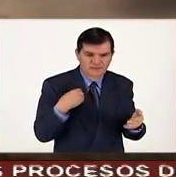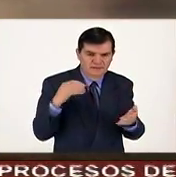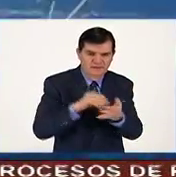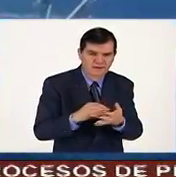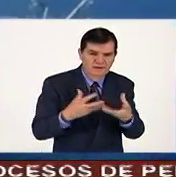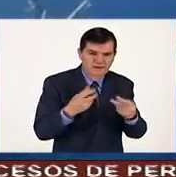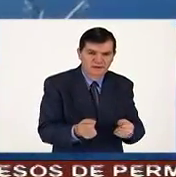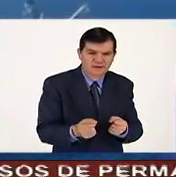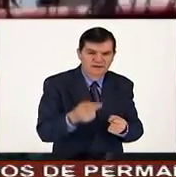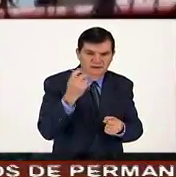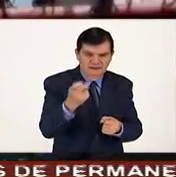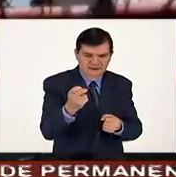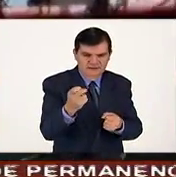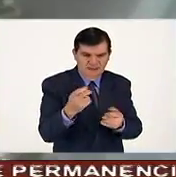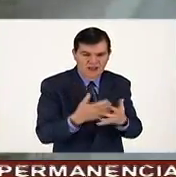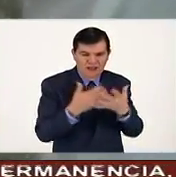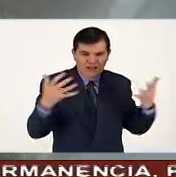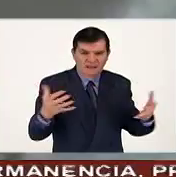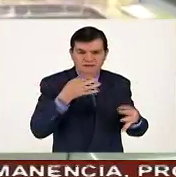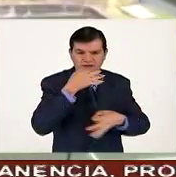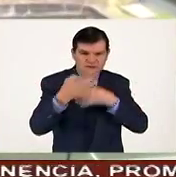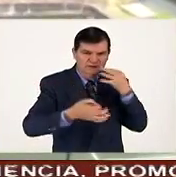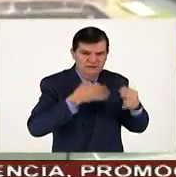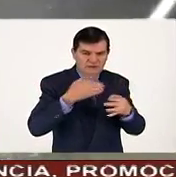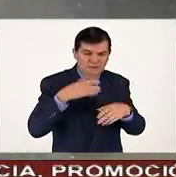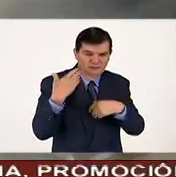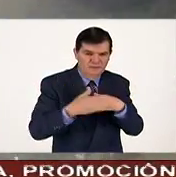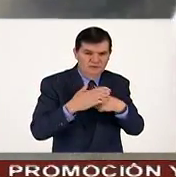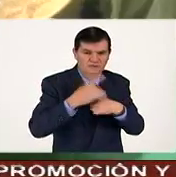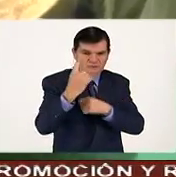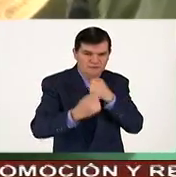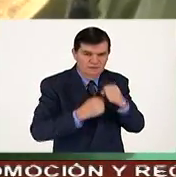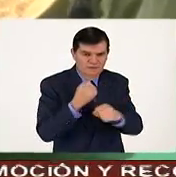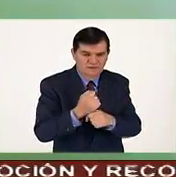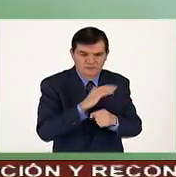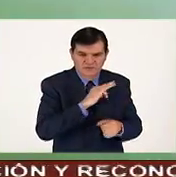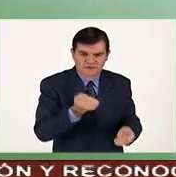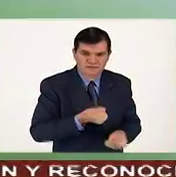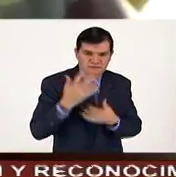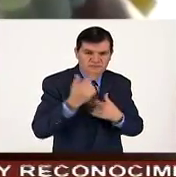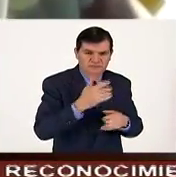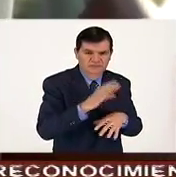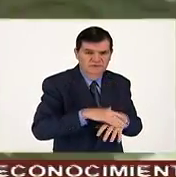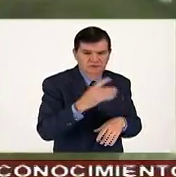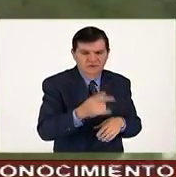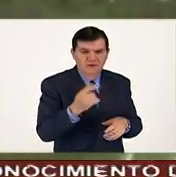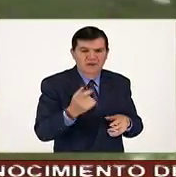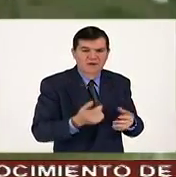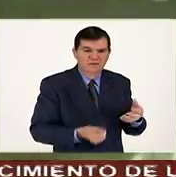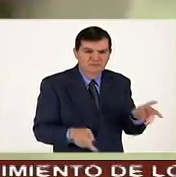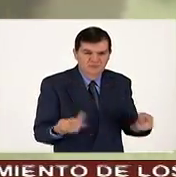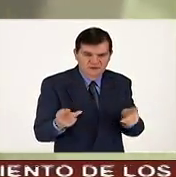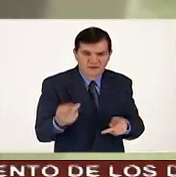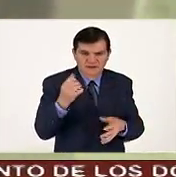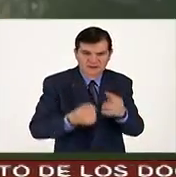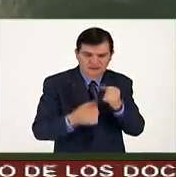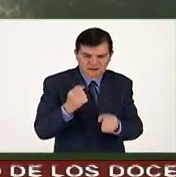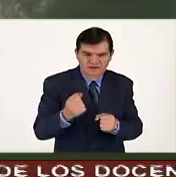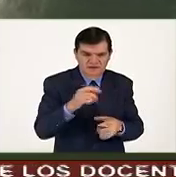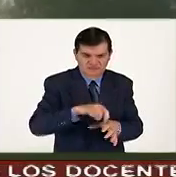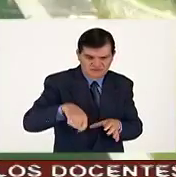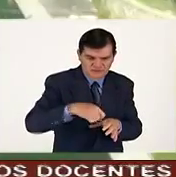inversión. Entonces, esta es una gran noticia porque el próximo año podrían estar exportando, digamos, sueros de leche y fórmulas para